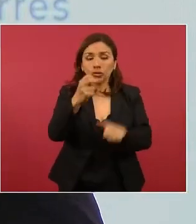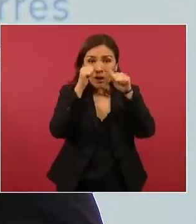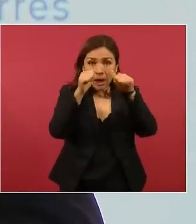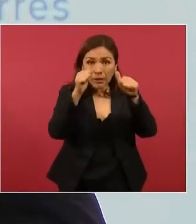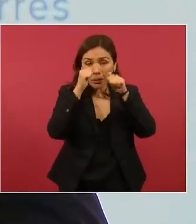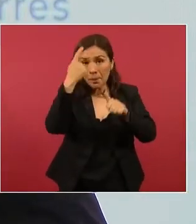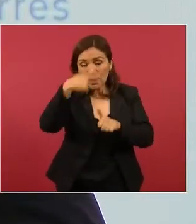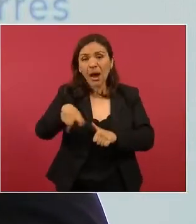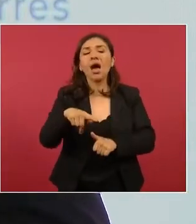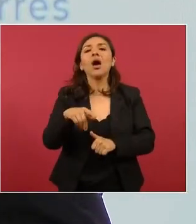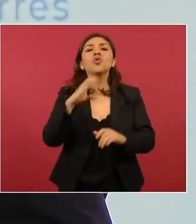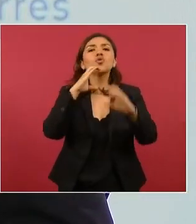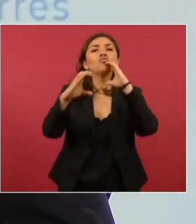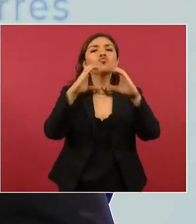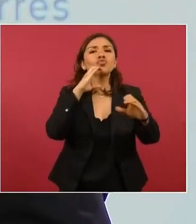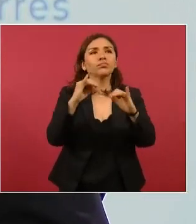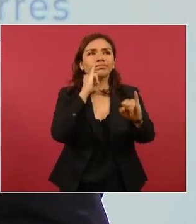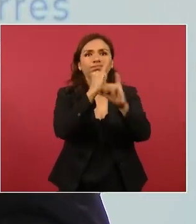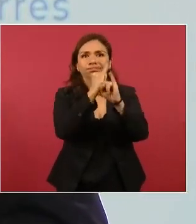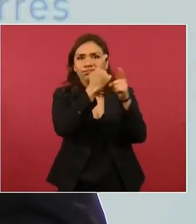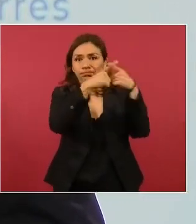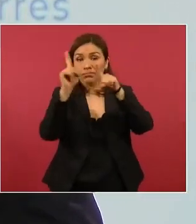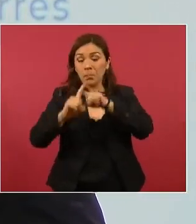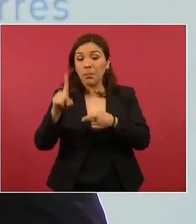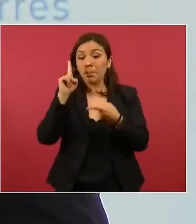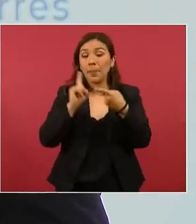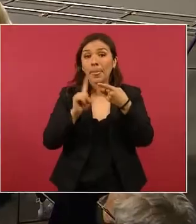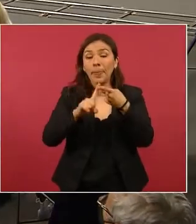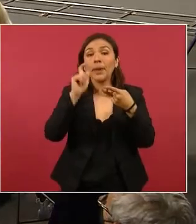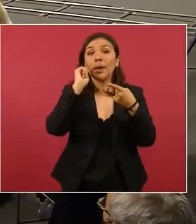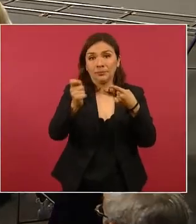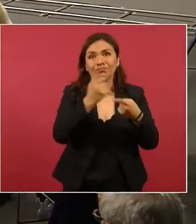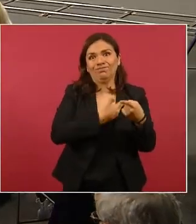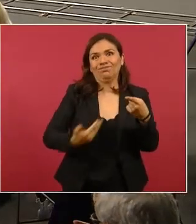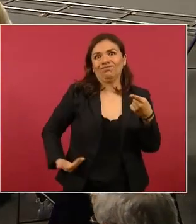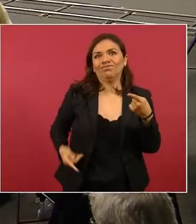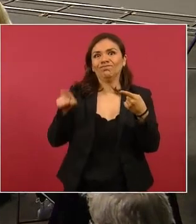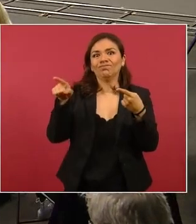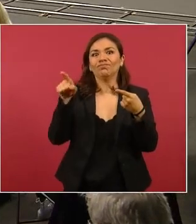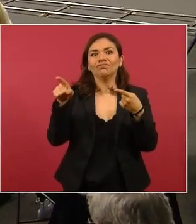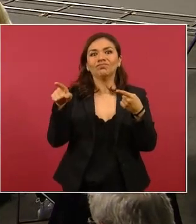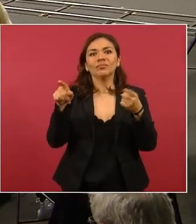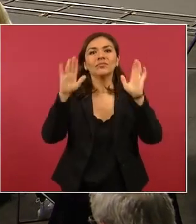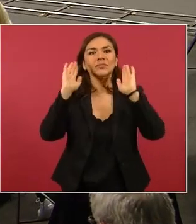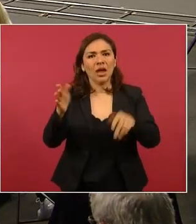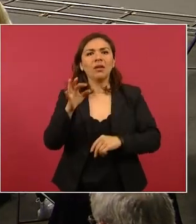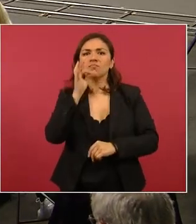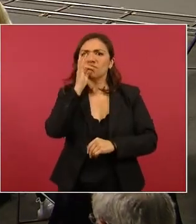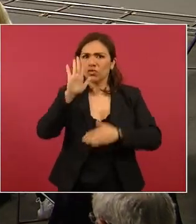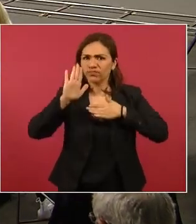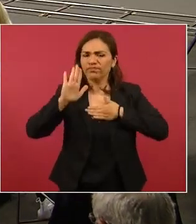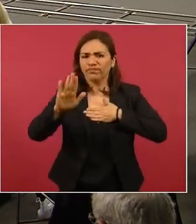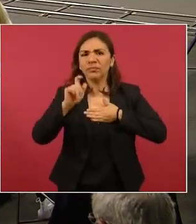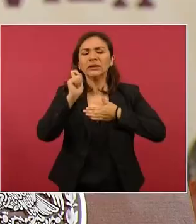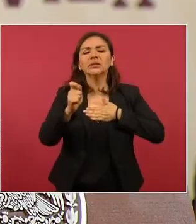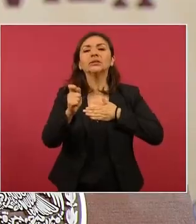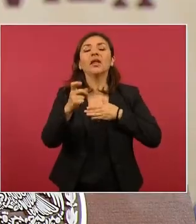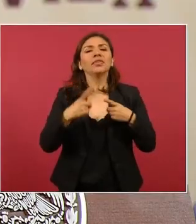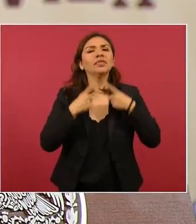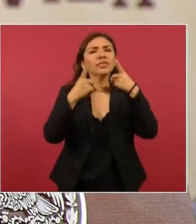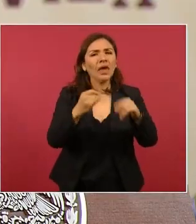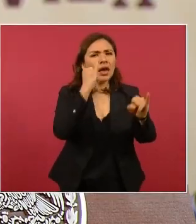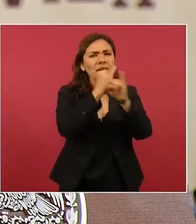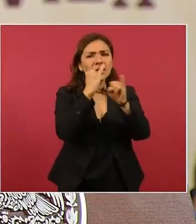públicos de telecomunicaciones. El primer servicio es lo que el presidente ha prometido y prometió, que es